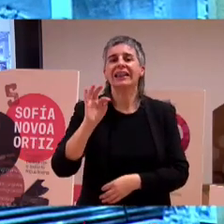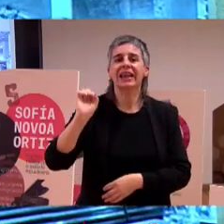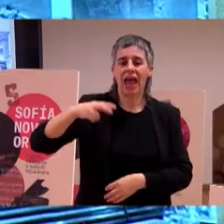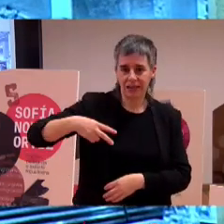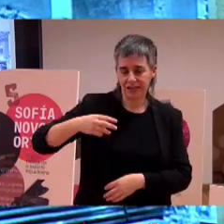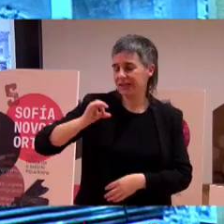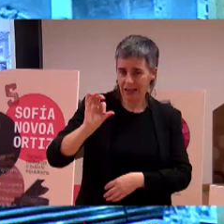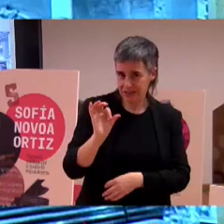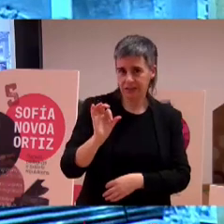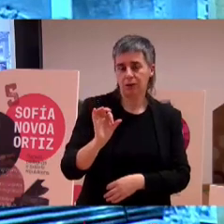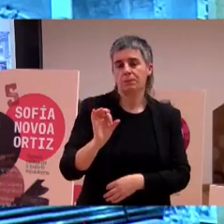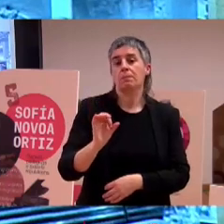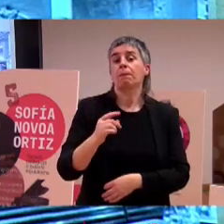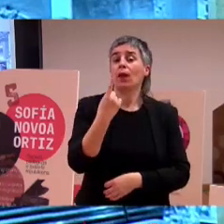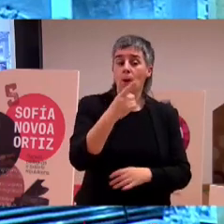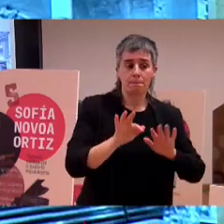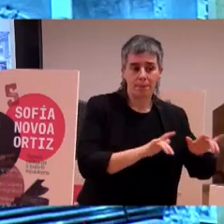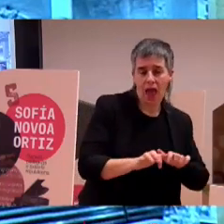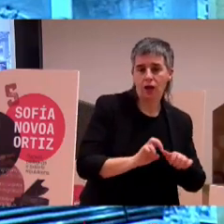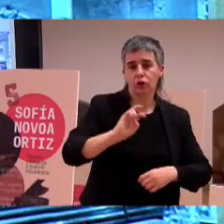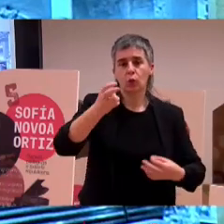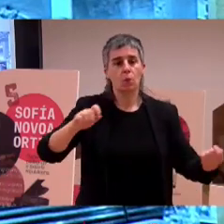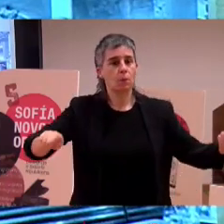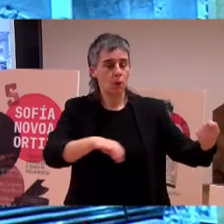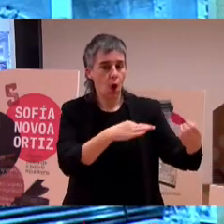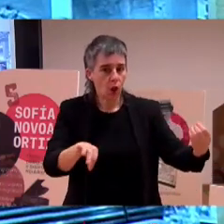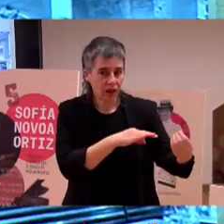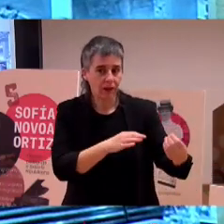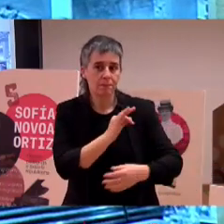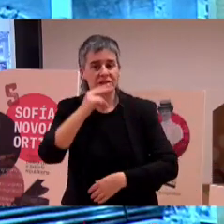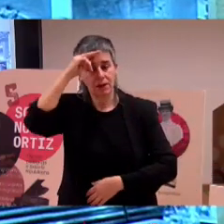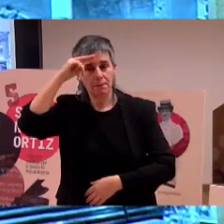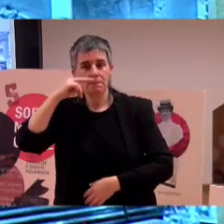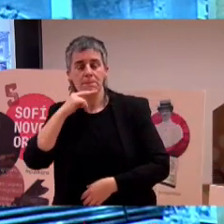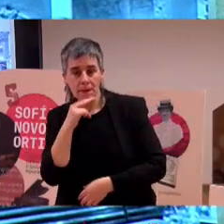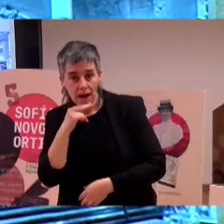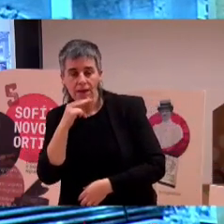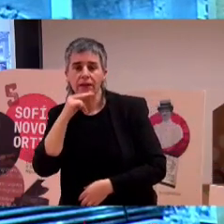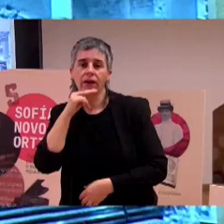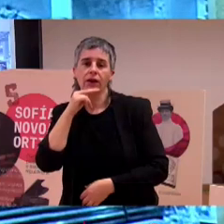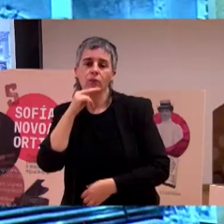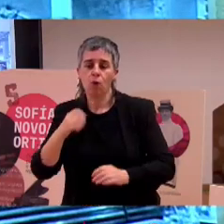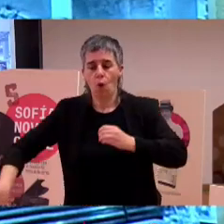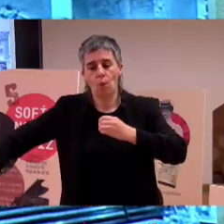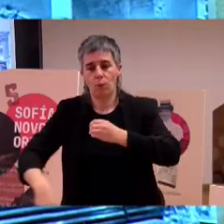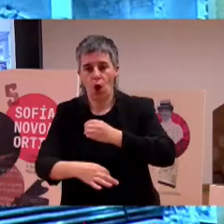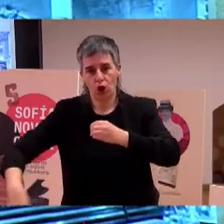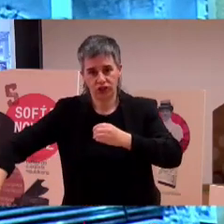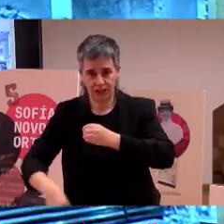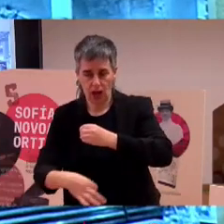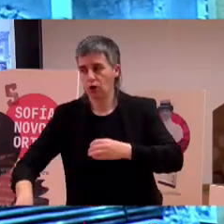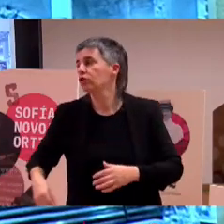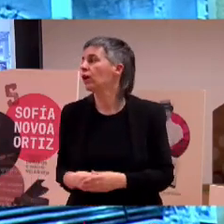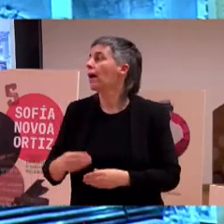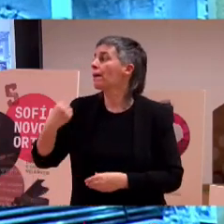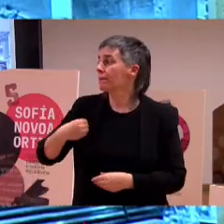Ángeles, o violín, e o pai, que dirixía o grupo desde o violonchelo. Están aí na foto, e a dereita, un poquinho a dereita, está no espello